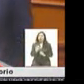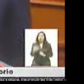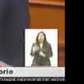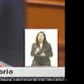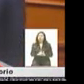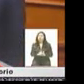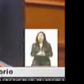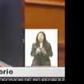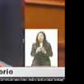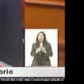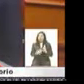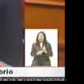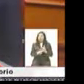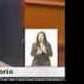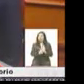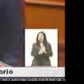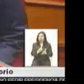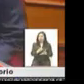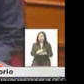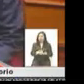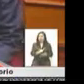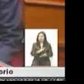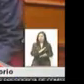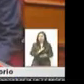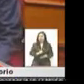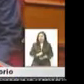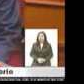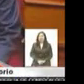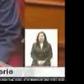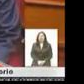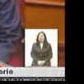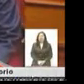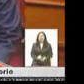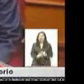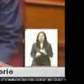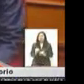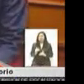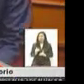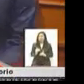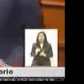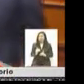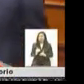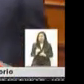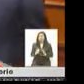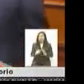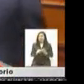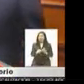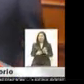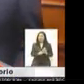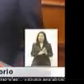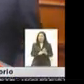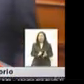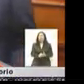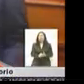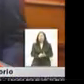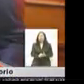135 del reglamento de la Ley de Contrataciones del Estado. A mayor abundamiento, la normatividad que regula